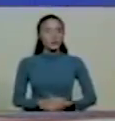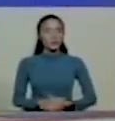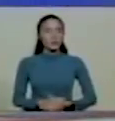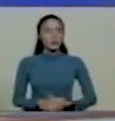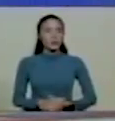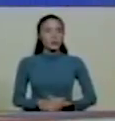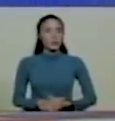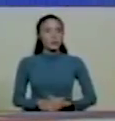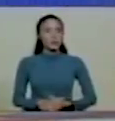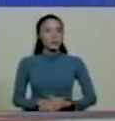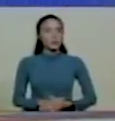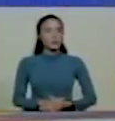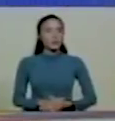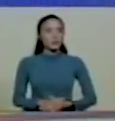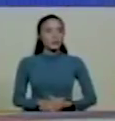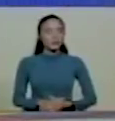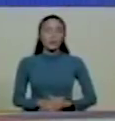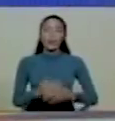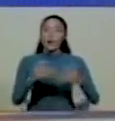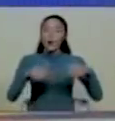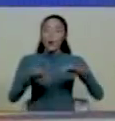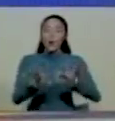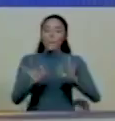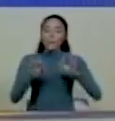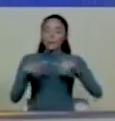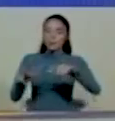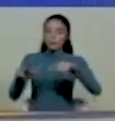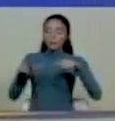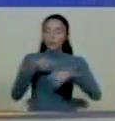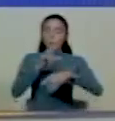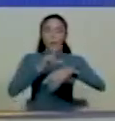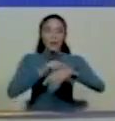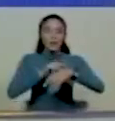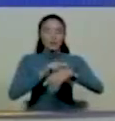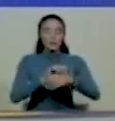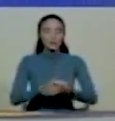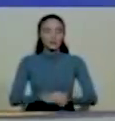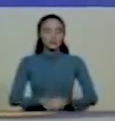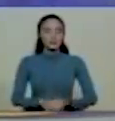sacan su primera especialización de medicina general